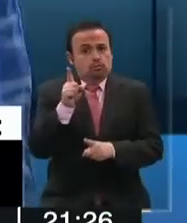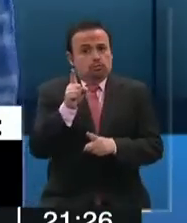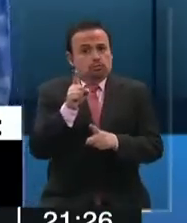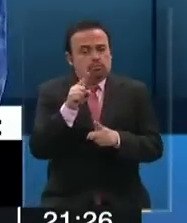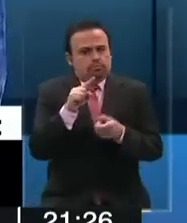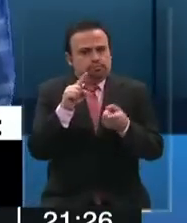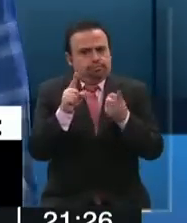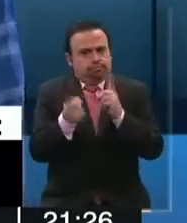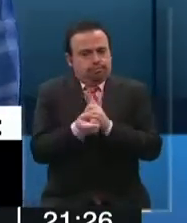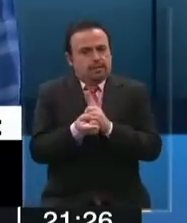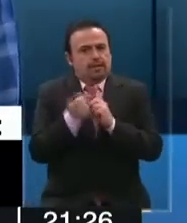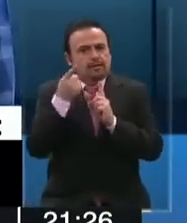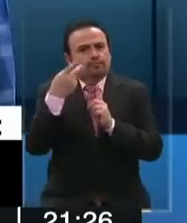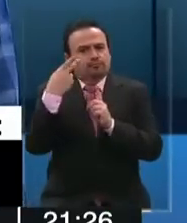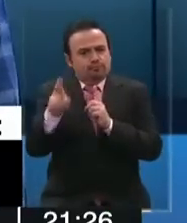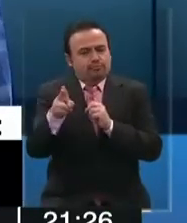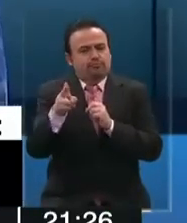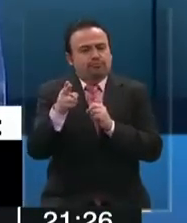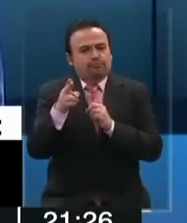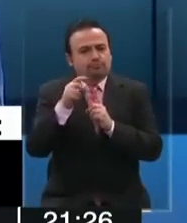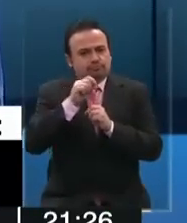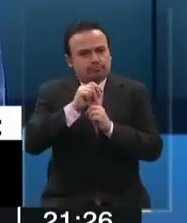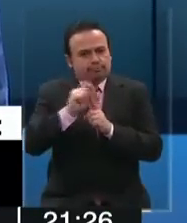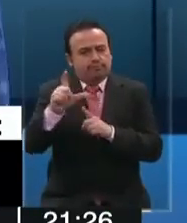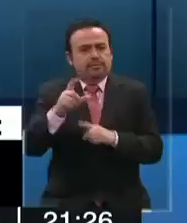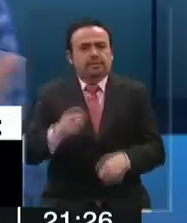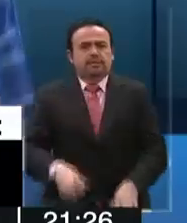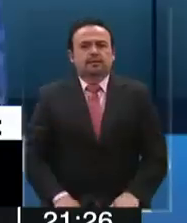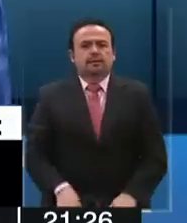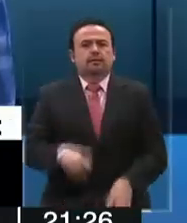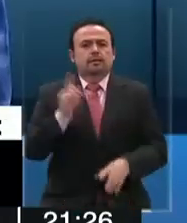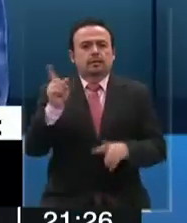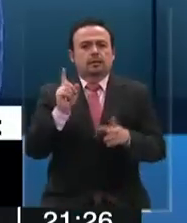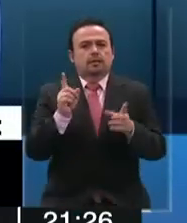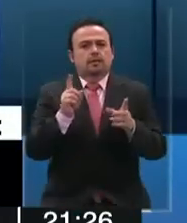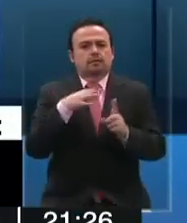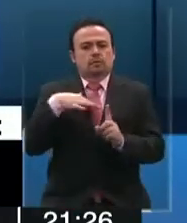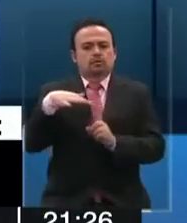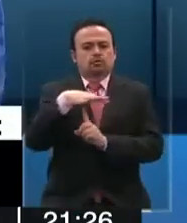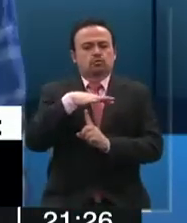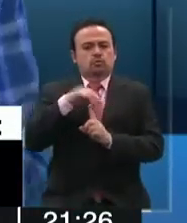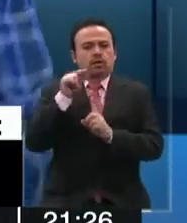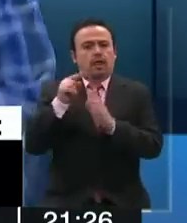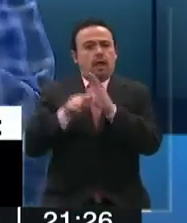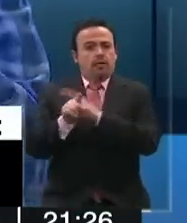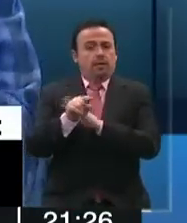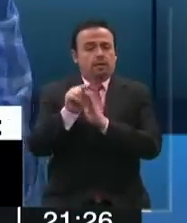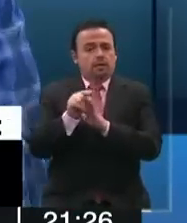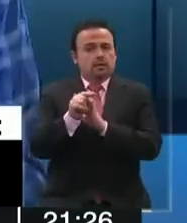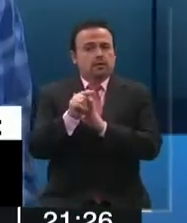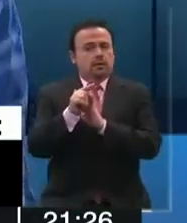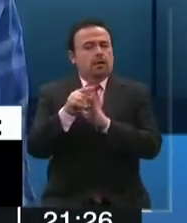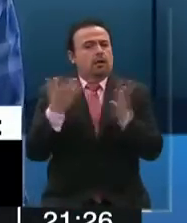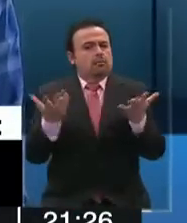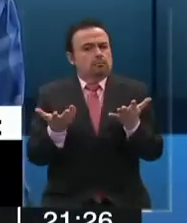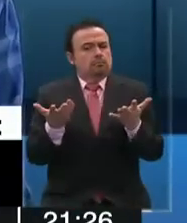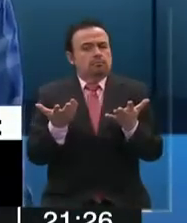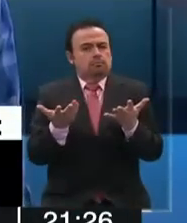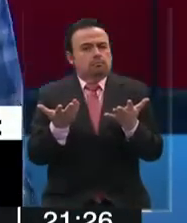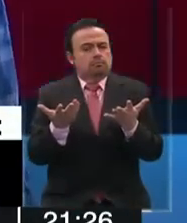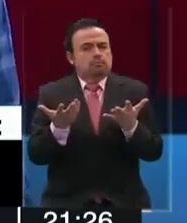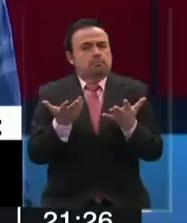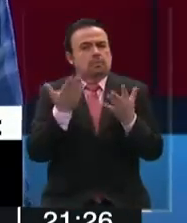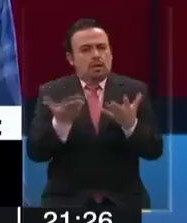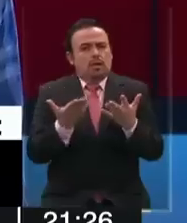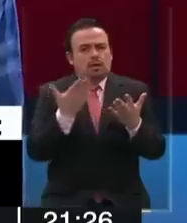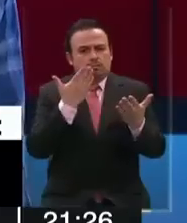es fruto de un manejo de situaciones internas y de Cara a